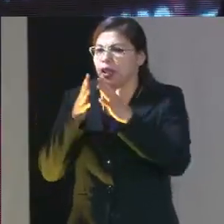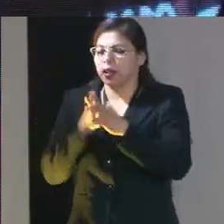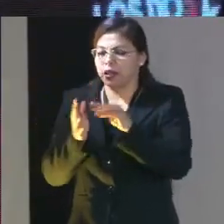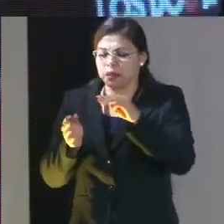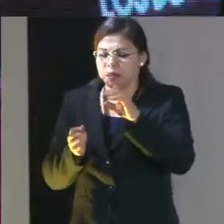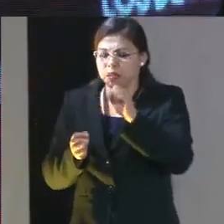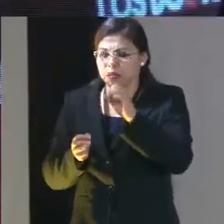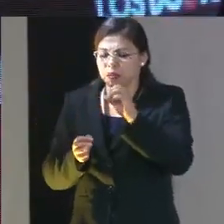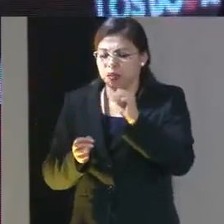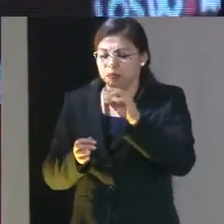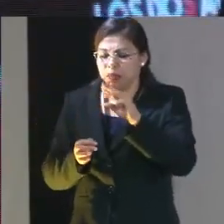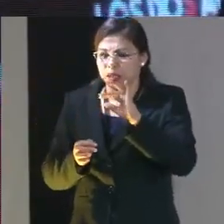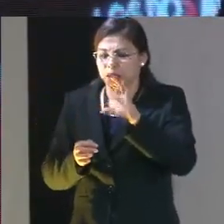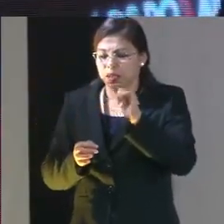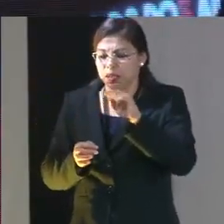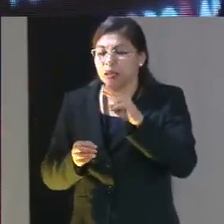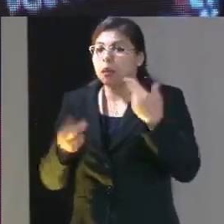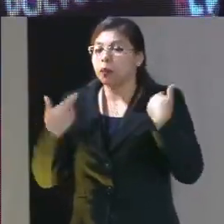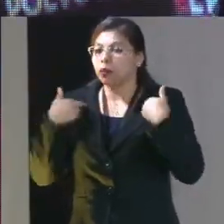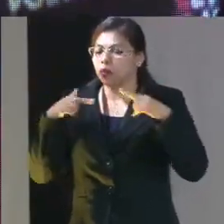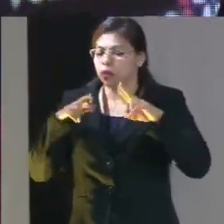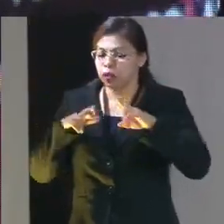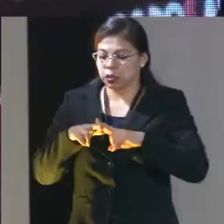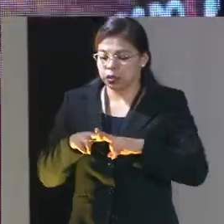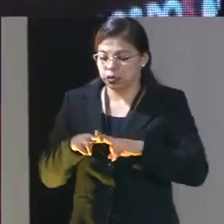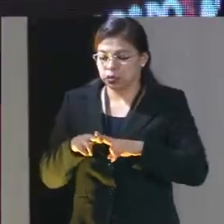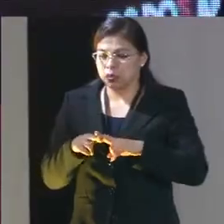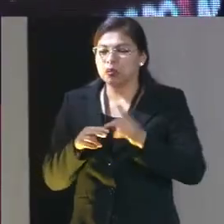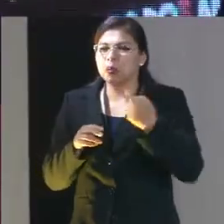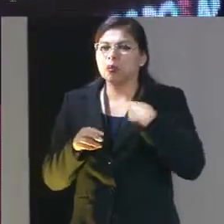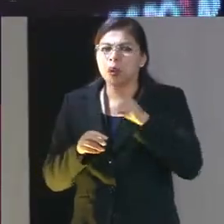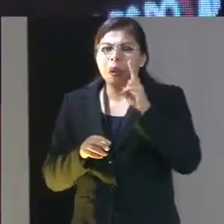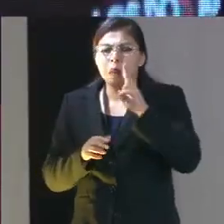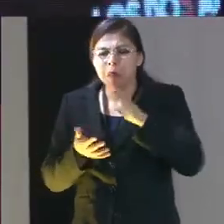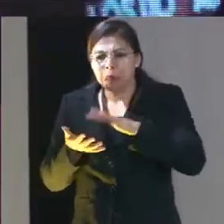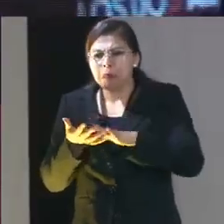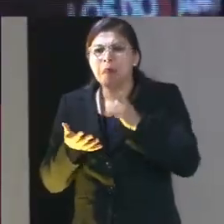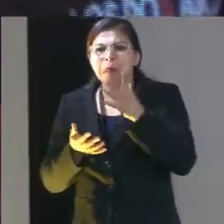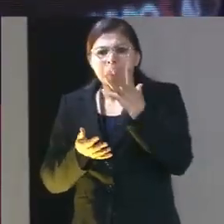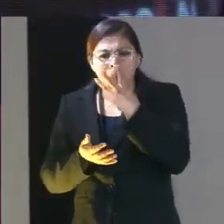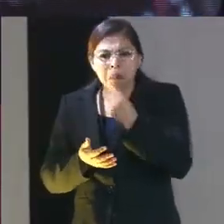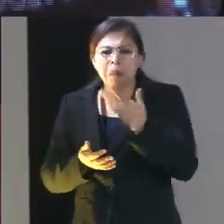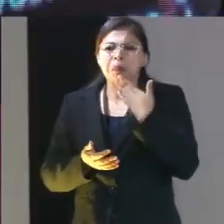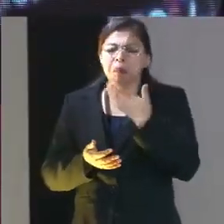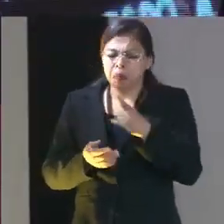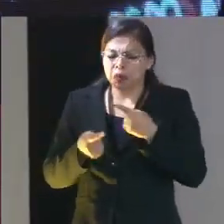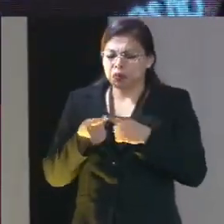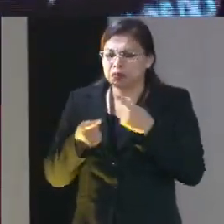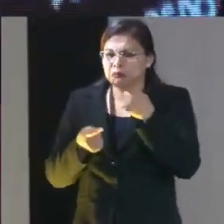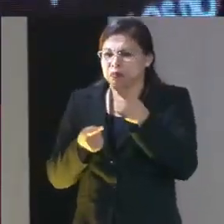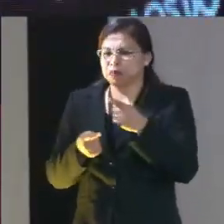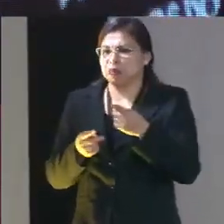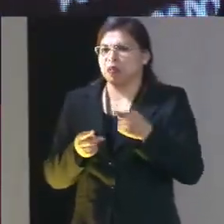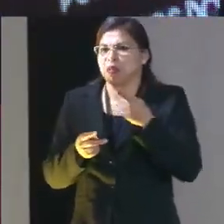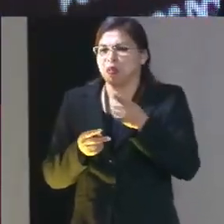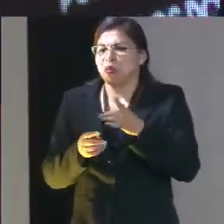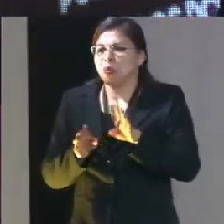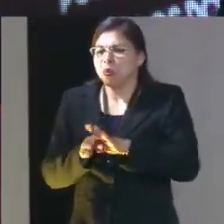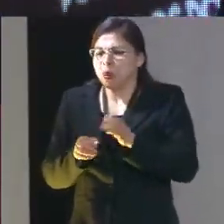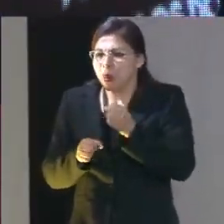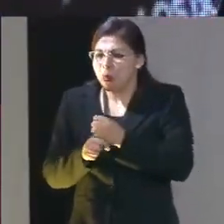puse. Y el maestro, el profesor, lo elogió mucho y durante años después se acordaba de ese ensayo mío inicial.